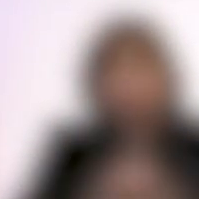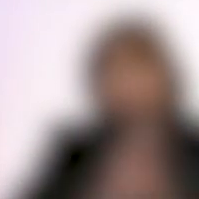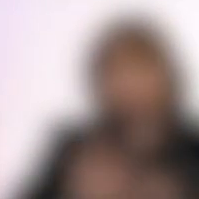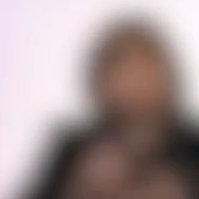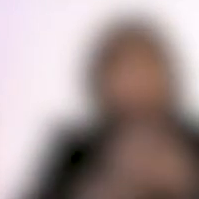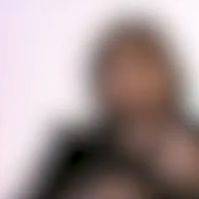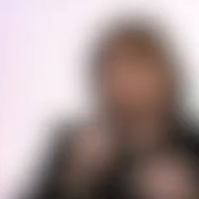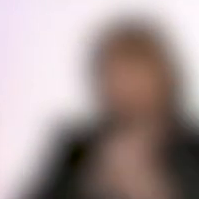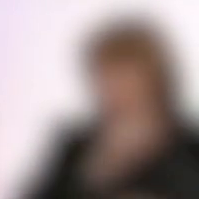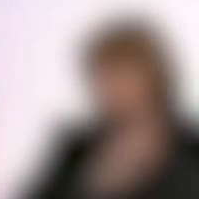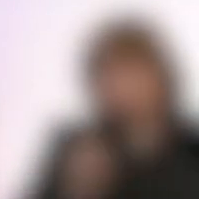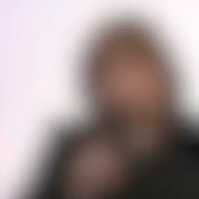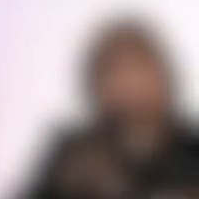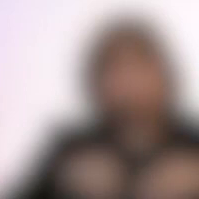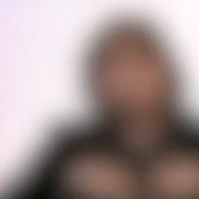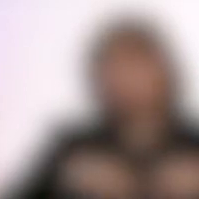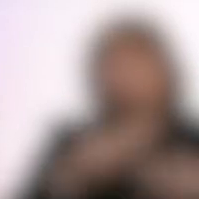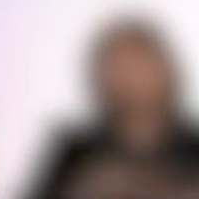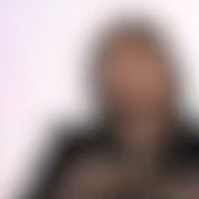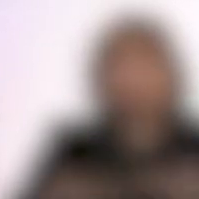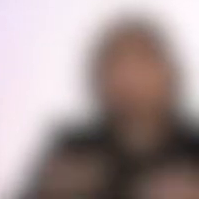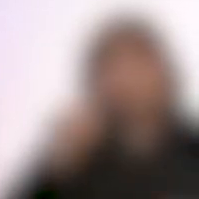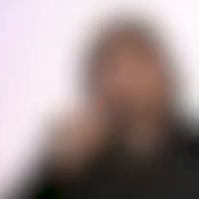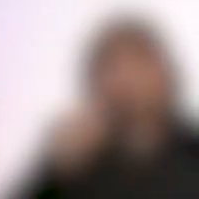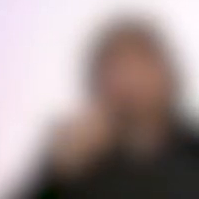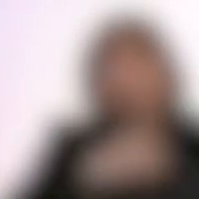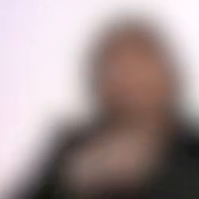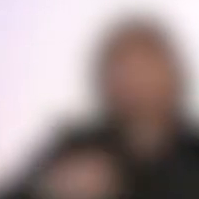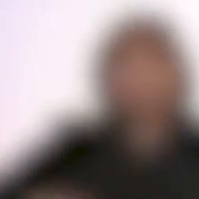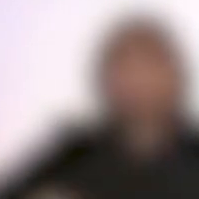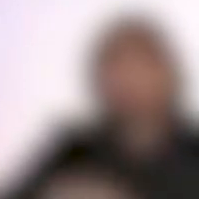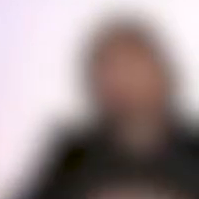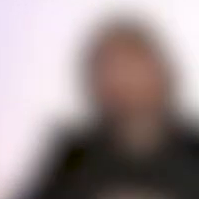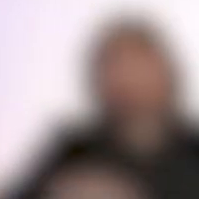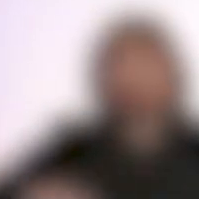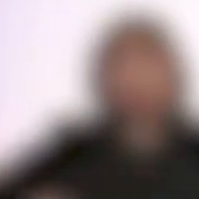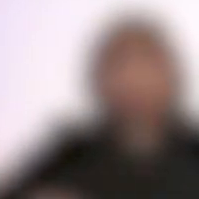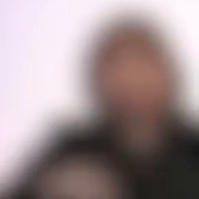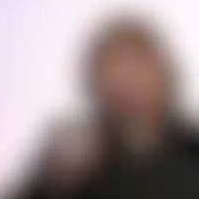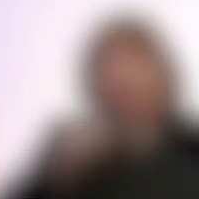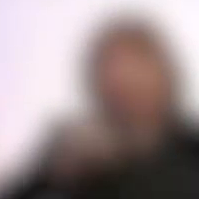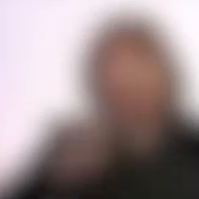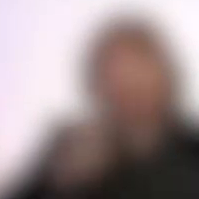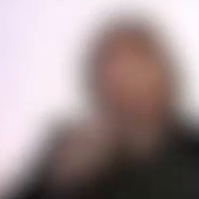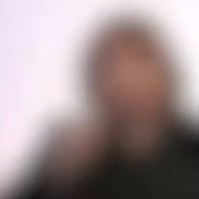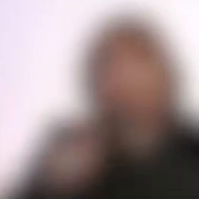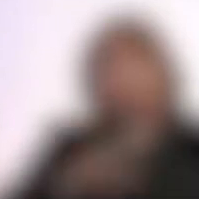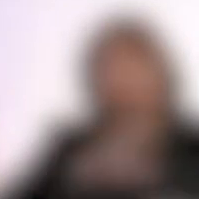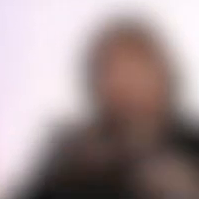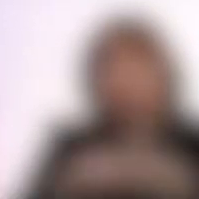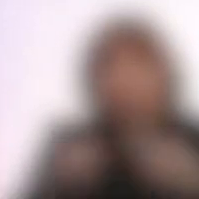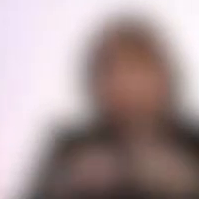cuestión de confianza planteada por el señor presidente del Consejo de ministros a nombre del Consejo